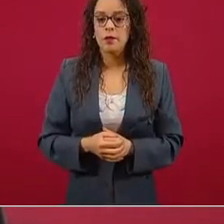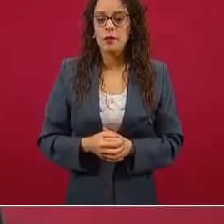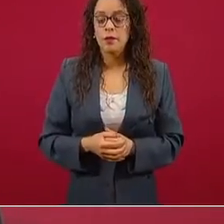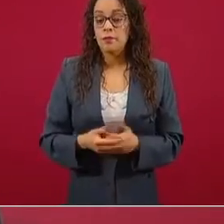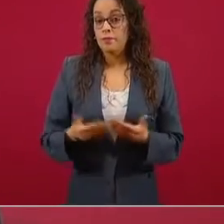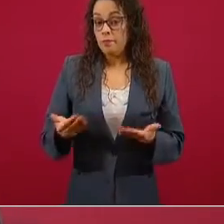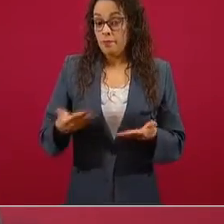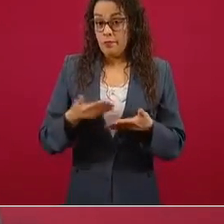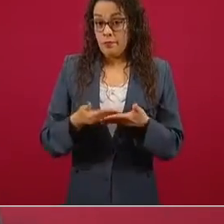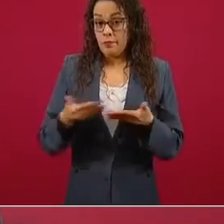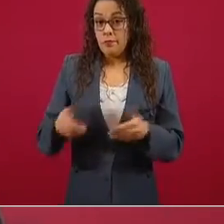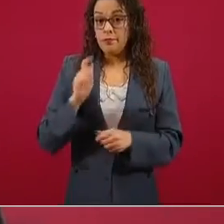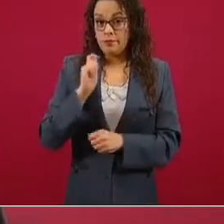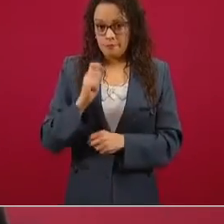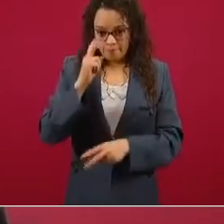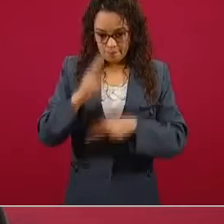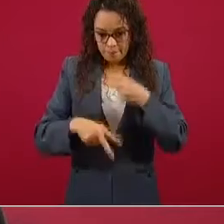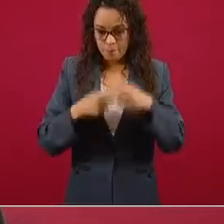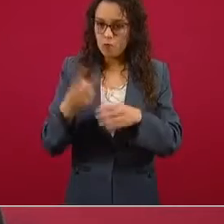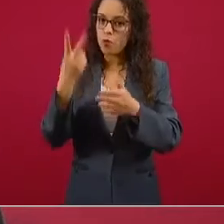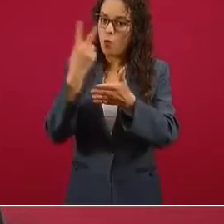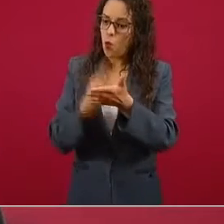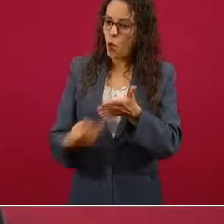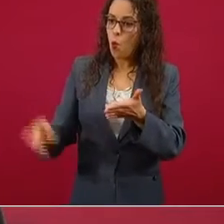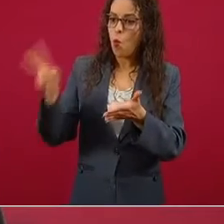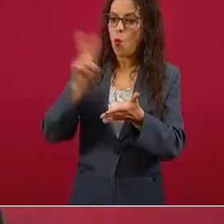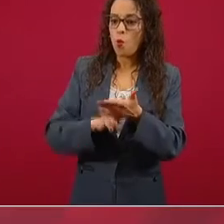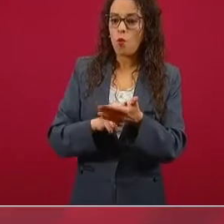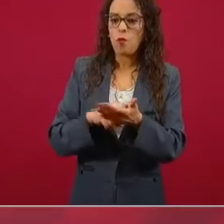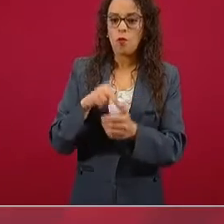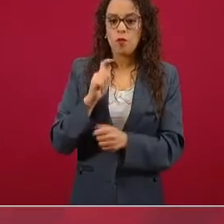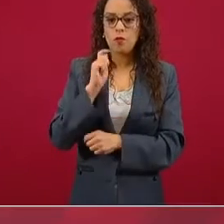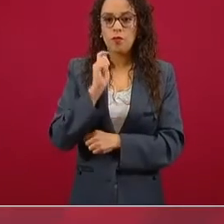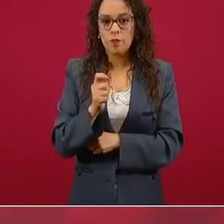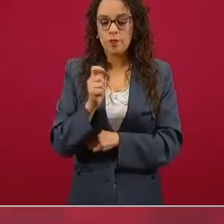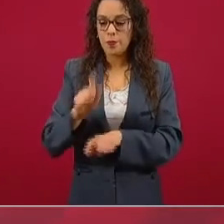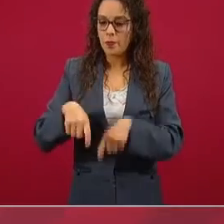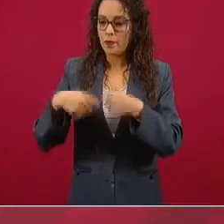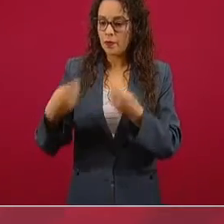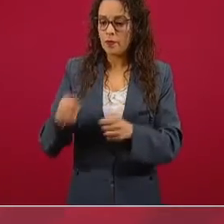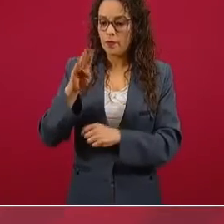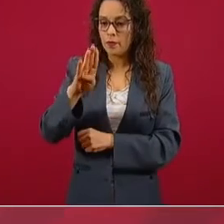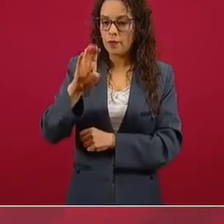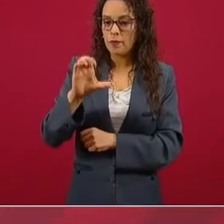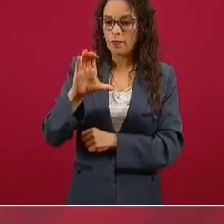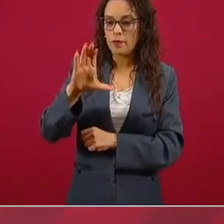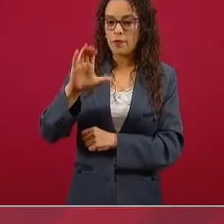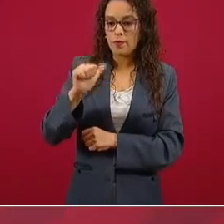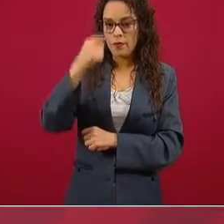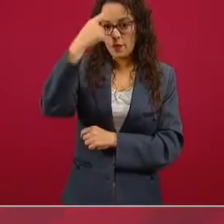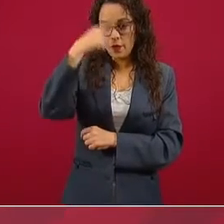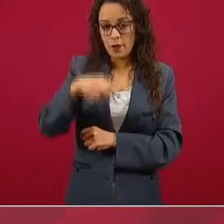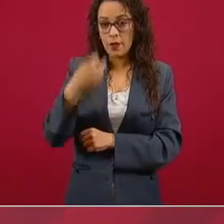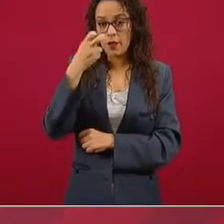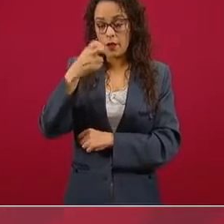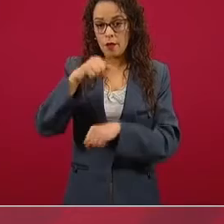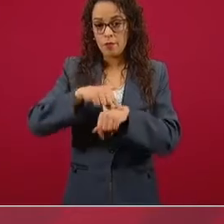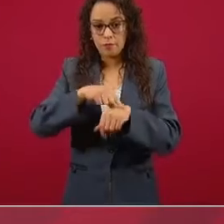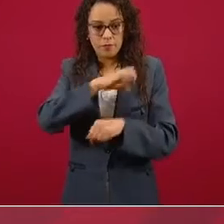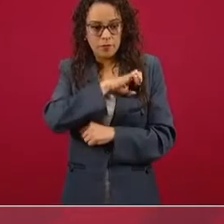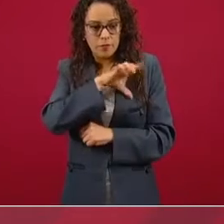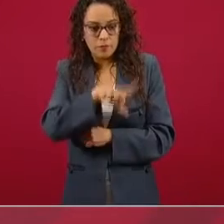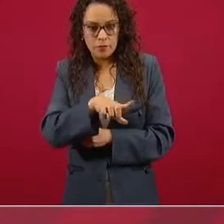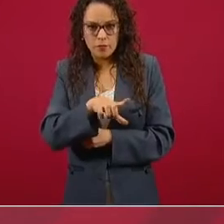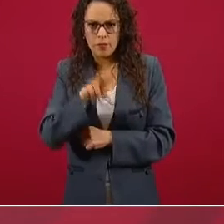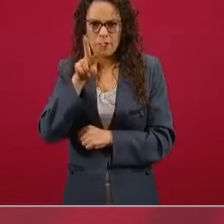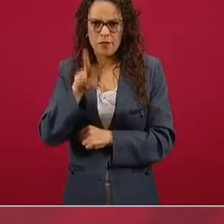vamos a ampliar al doble las becas para las especialidades, porque no es